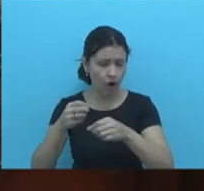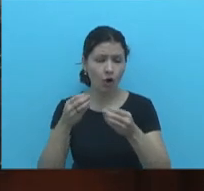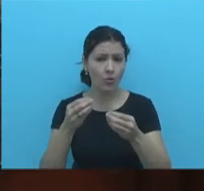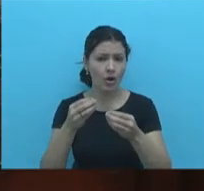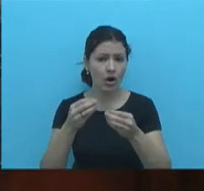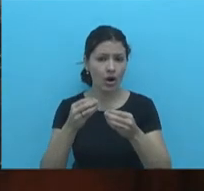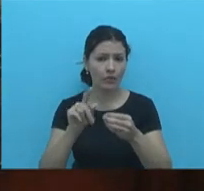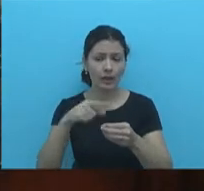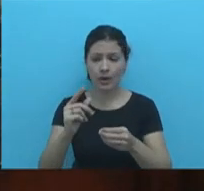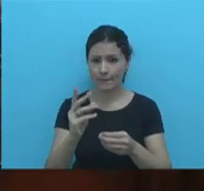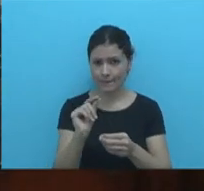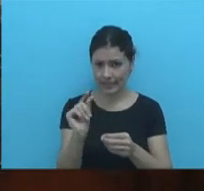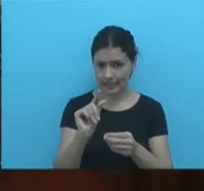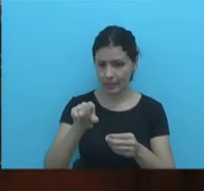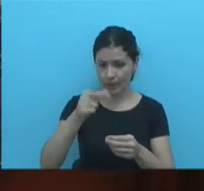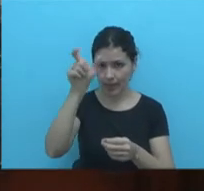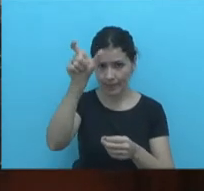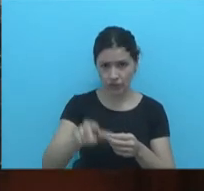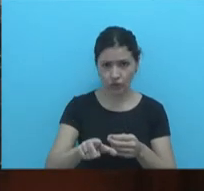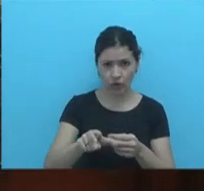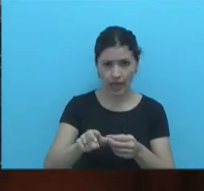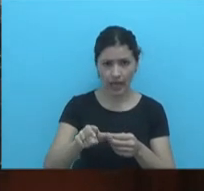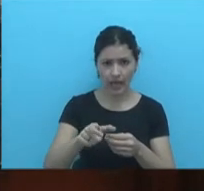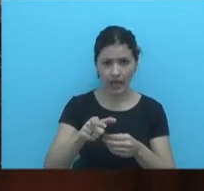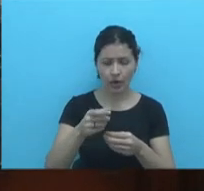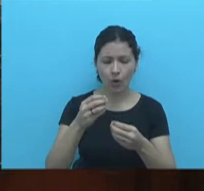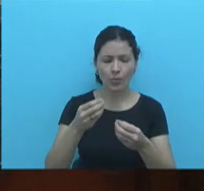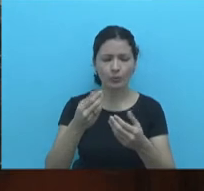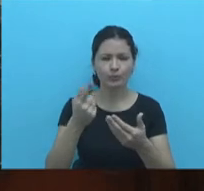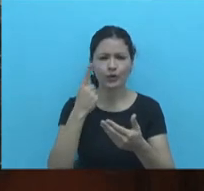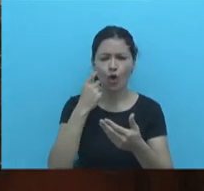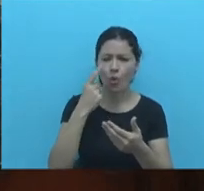cómo se garantizaría que en eso, que a eso estaría destinado?